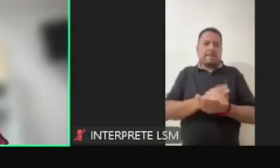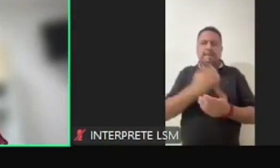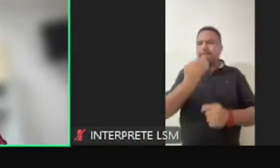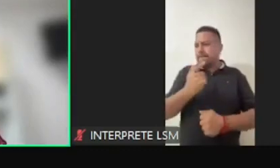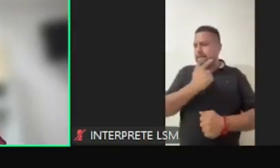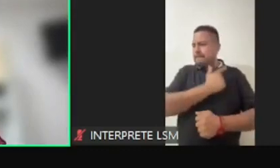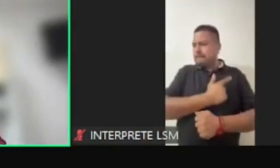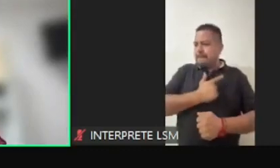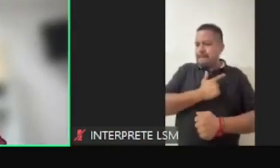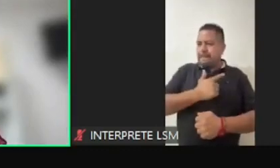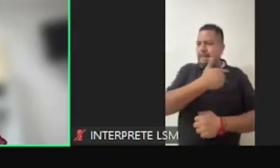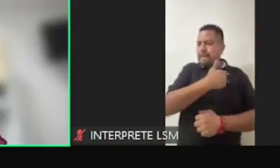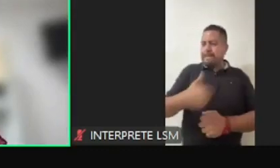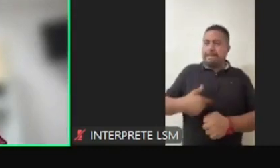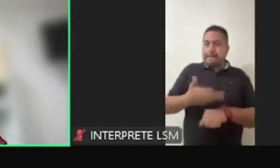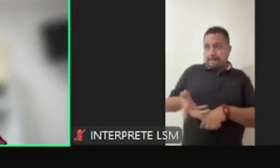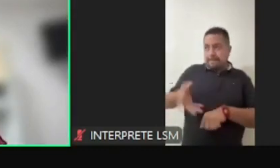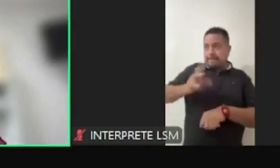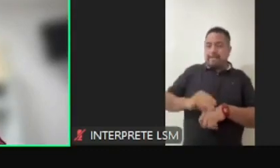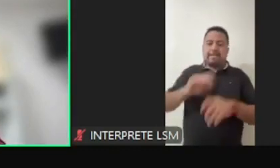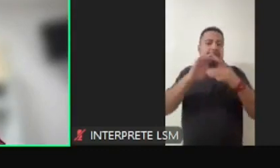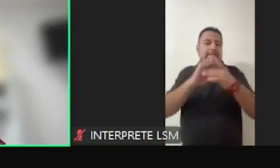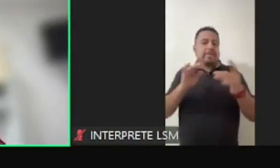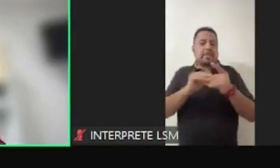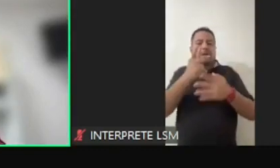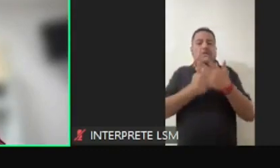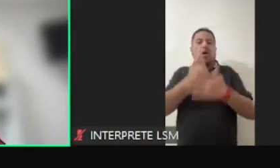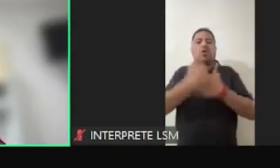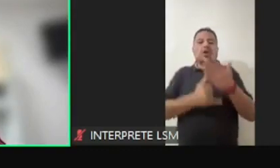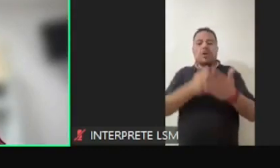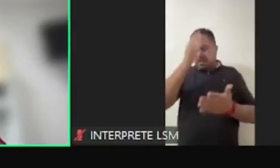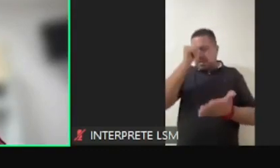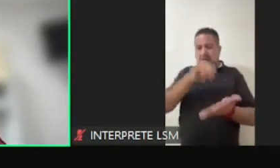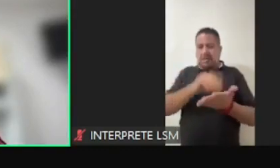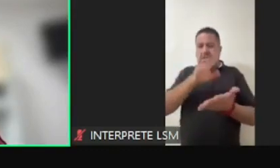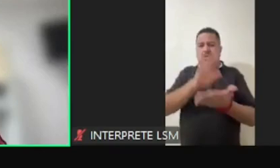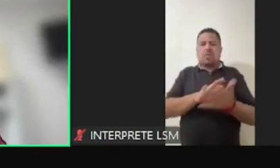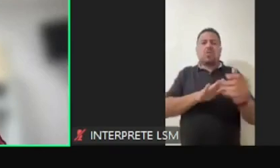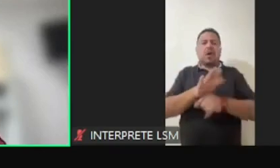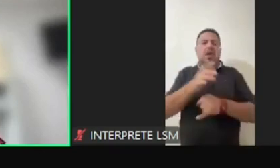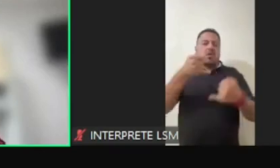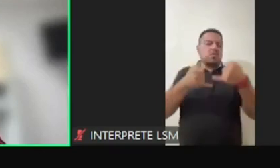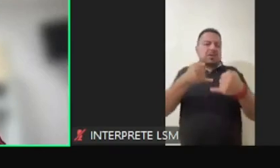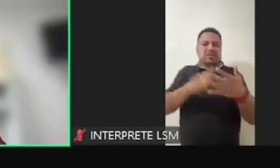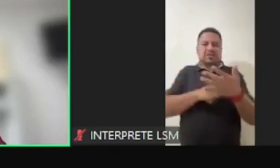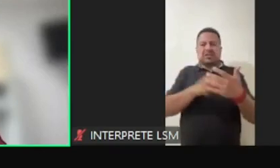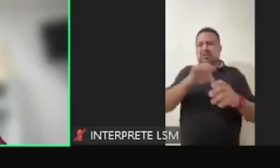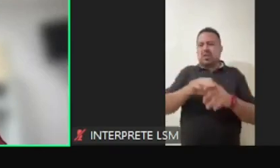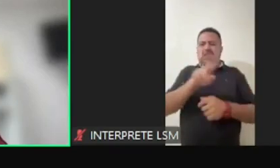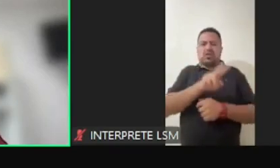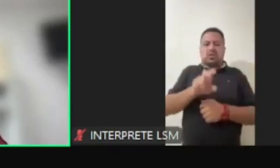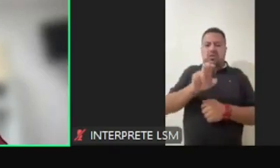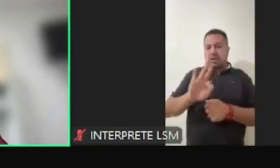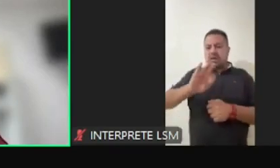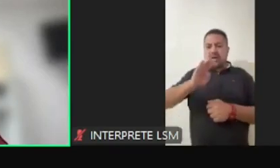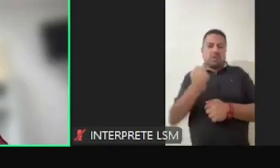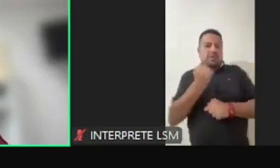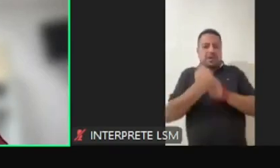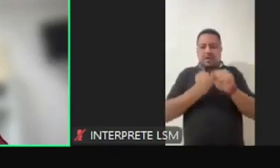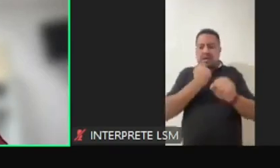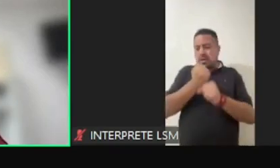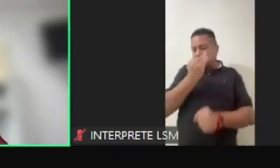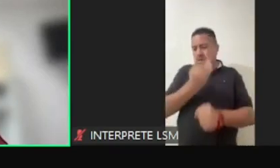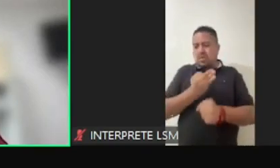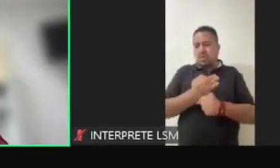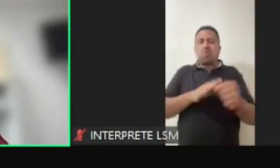magistrada presidenta Me permito dar cuenta con el proyecto de acuerdo plenario relativo al juicio electoral ciudadano 249 de este año